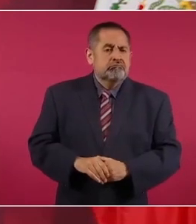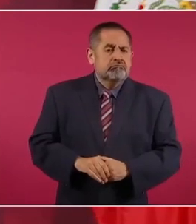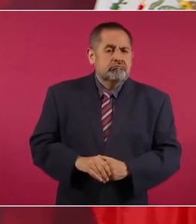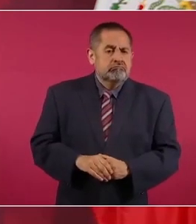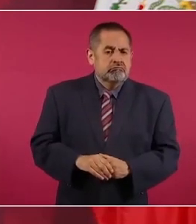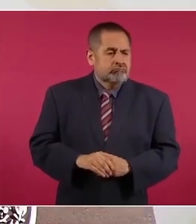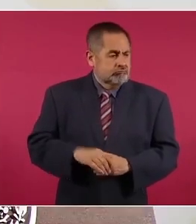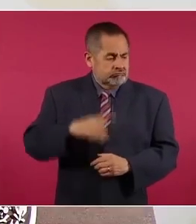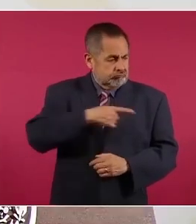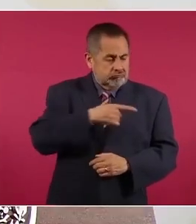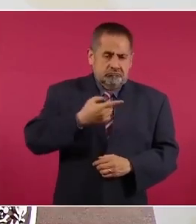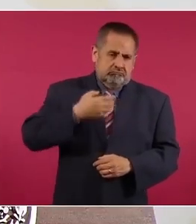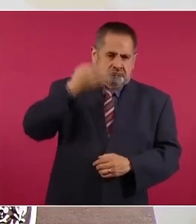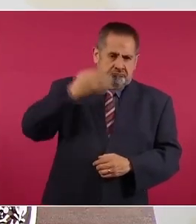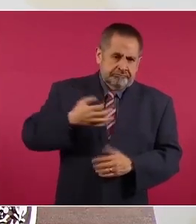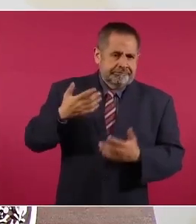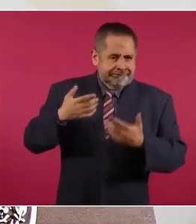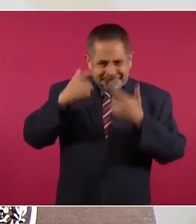dignidad,